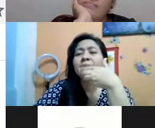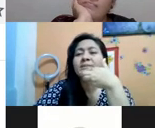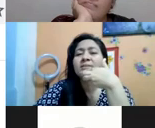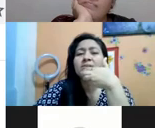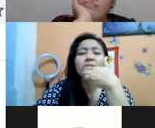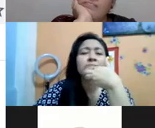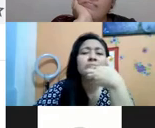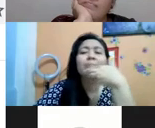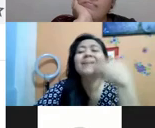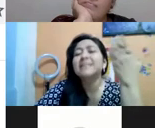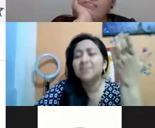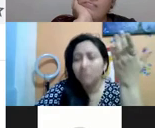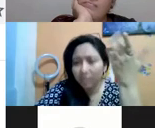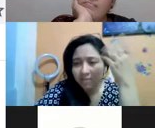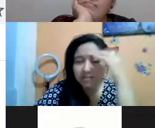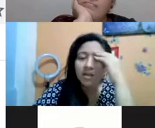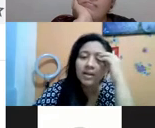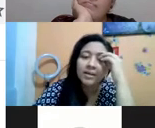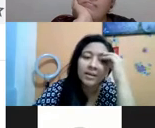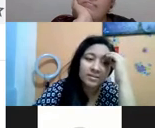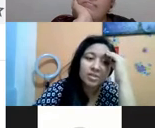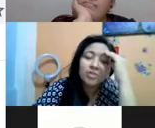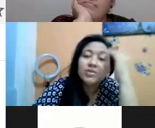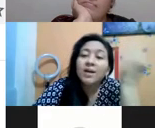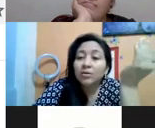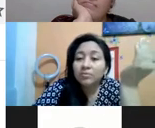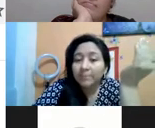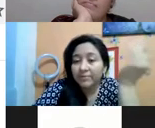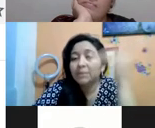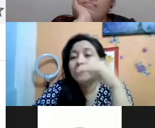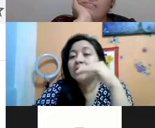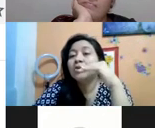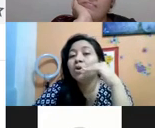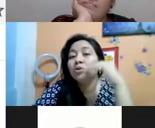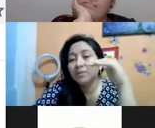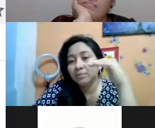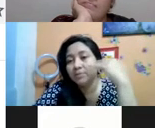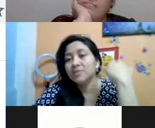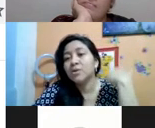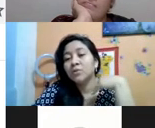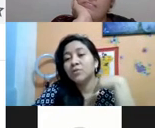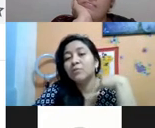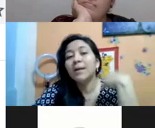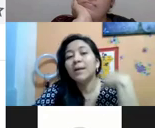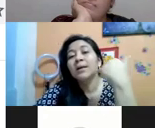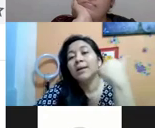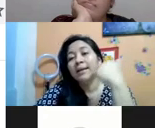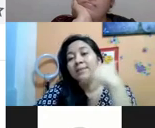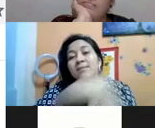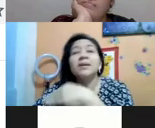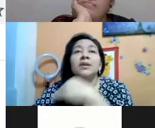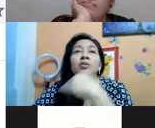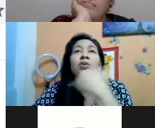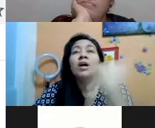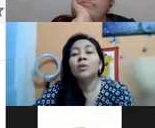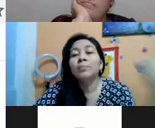castigos, por así decirlo, penalizaciones, que si no sé algo, preferiblemente no lo contesto, porque si lo contesto mal,